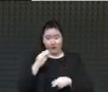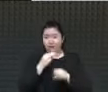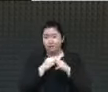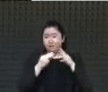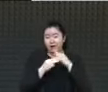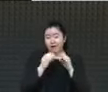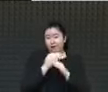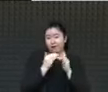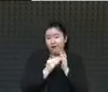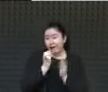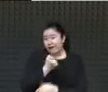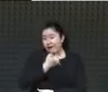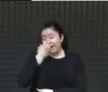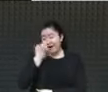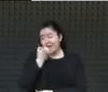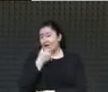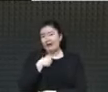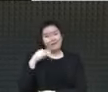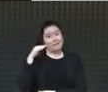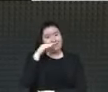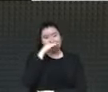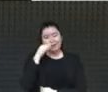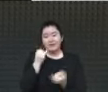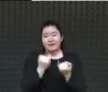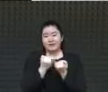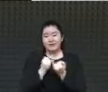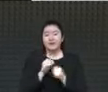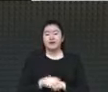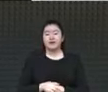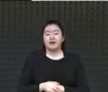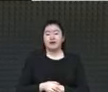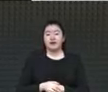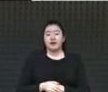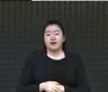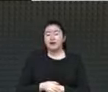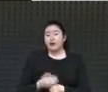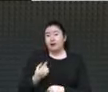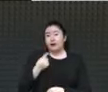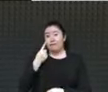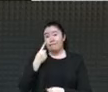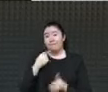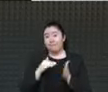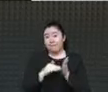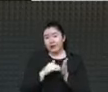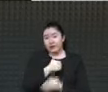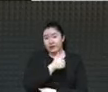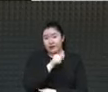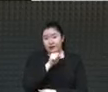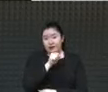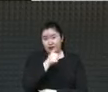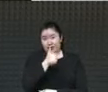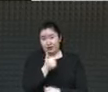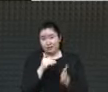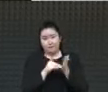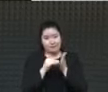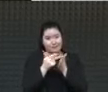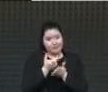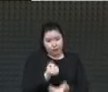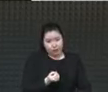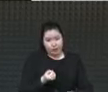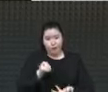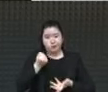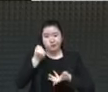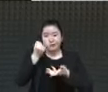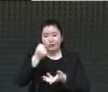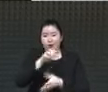de recursos y fueron 1.066 millones de pesos. En preescolar era